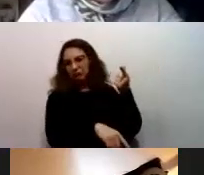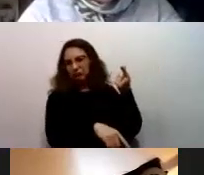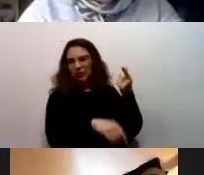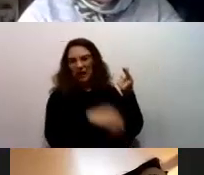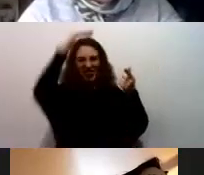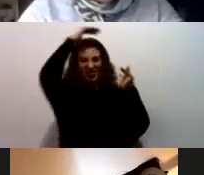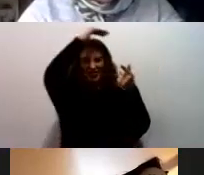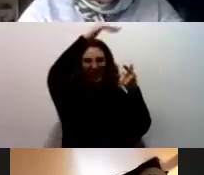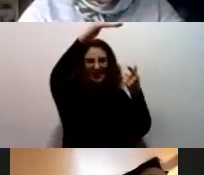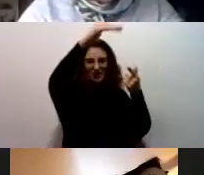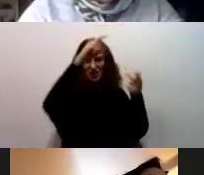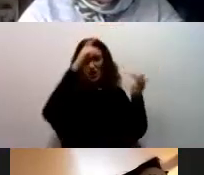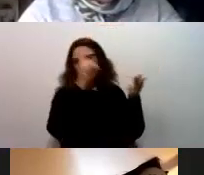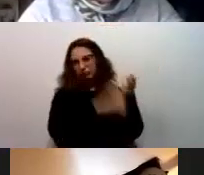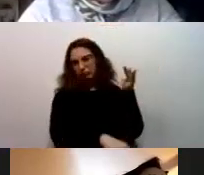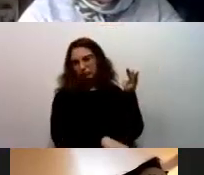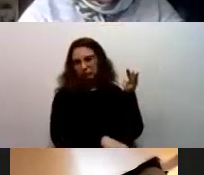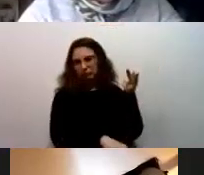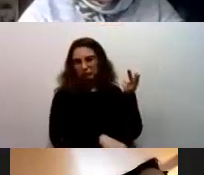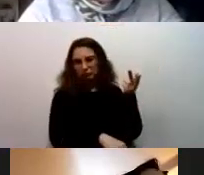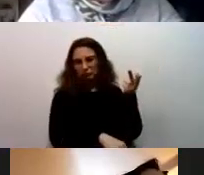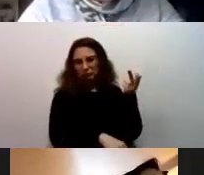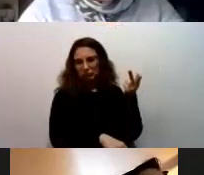techos, tiene que ver con